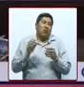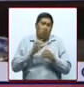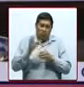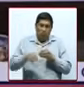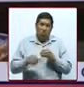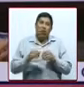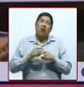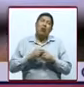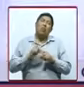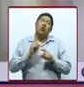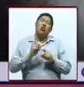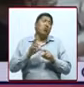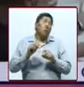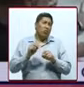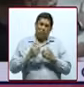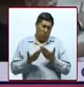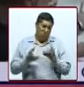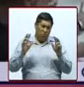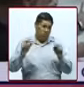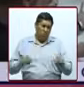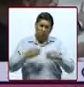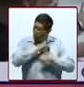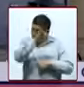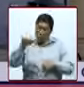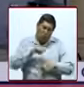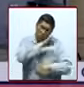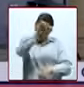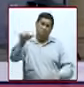busque excepciones para su incumplimiento.